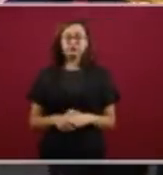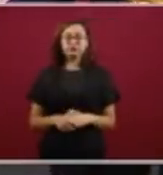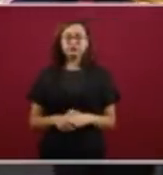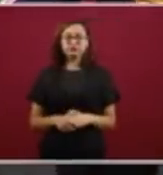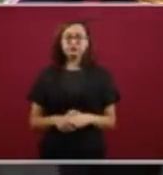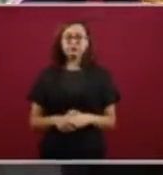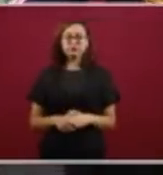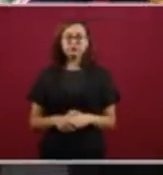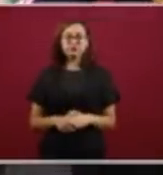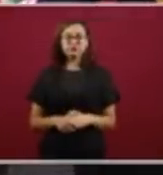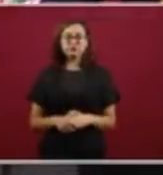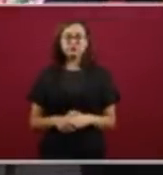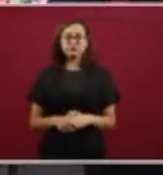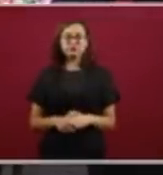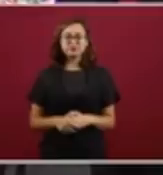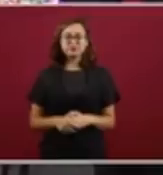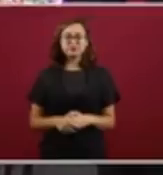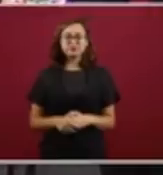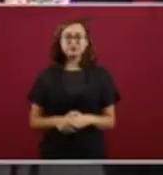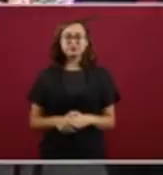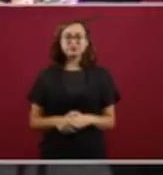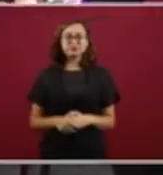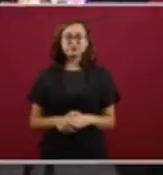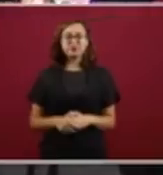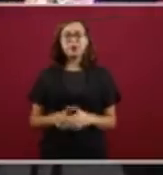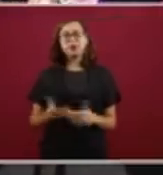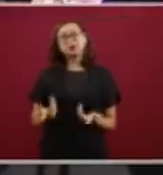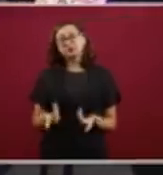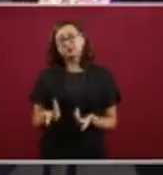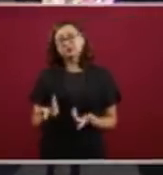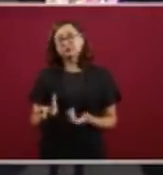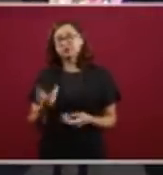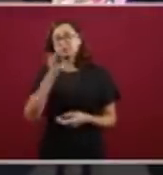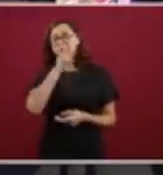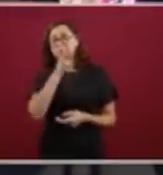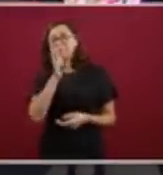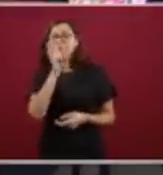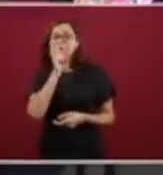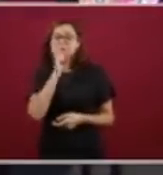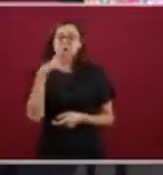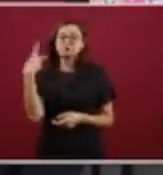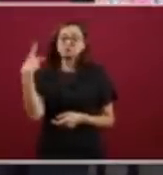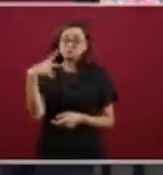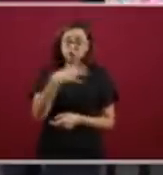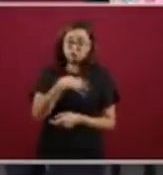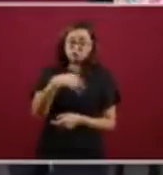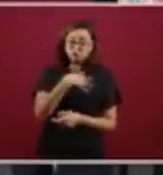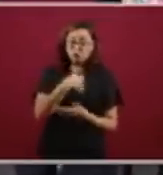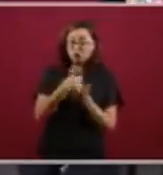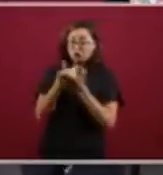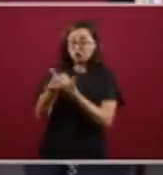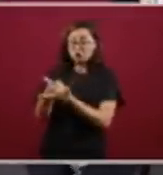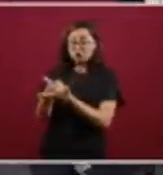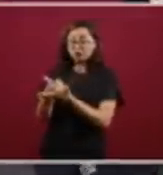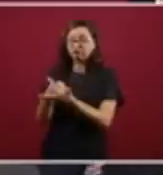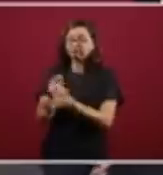Los hijos ayudan a los padres, son muy pocos los casos